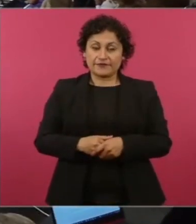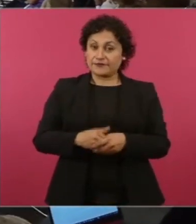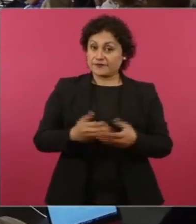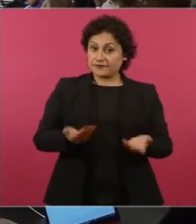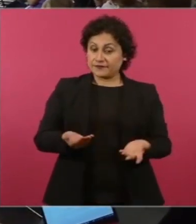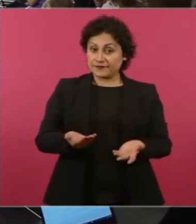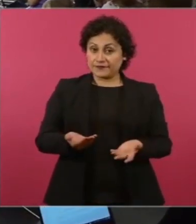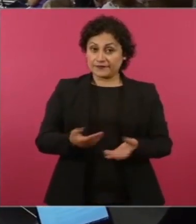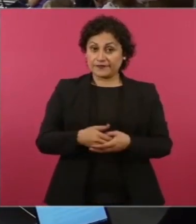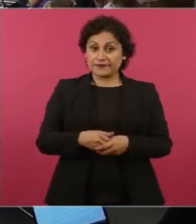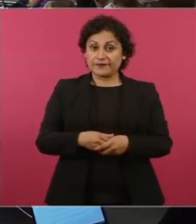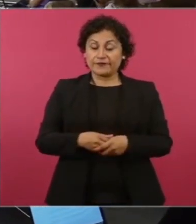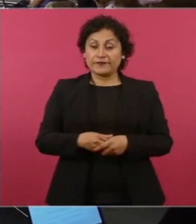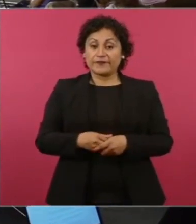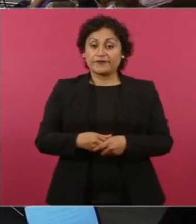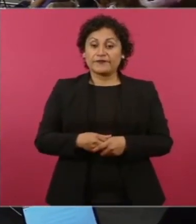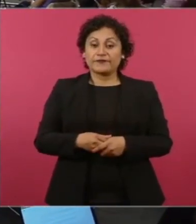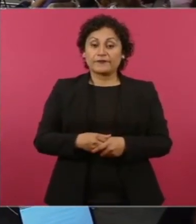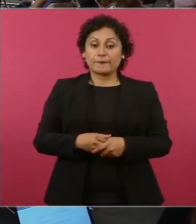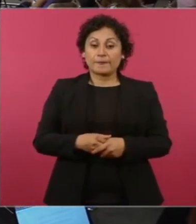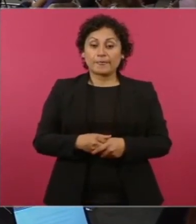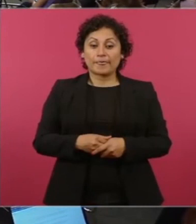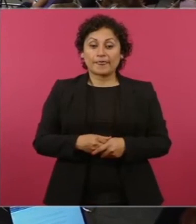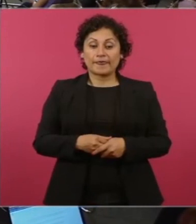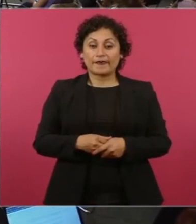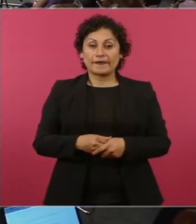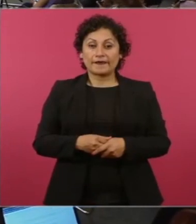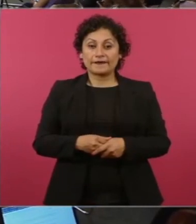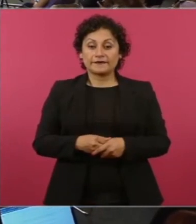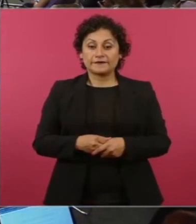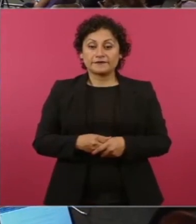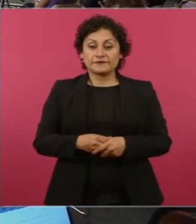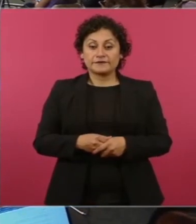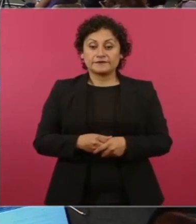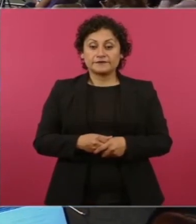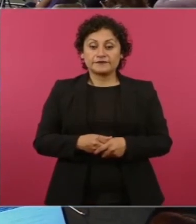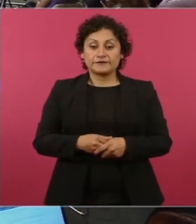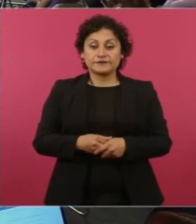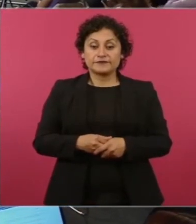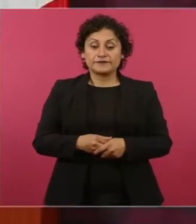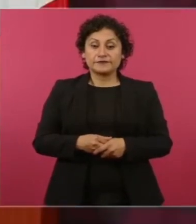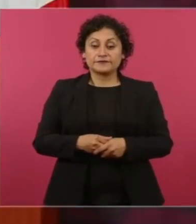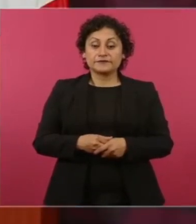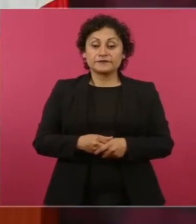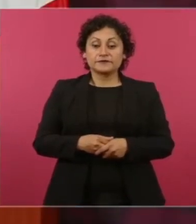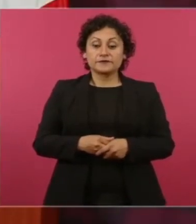su